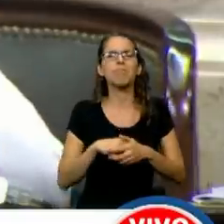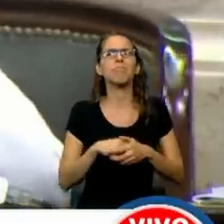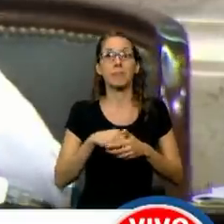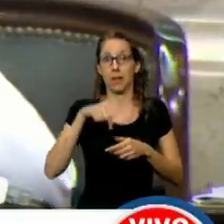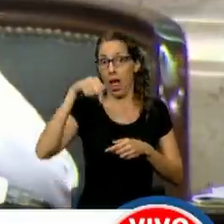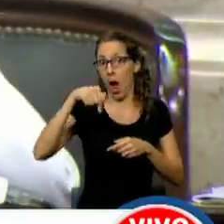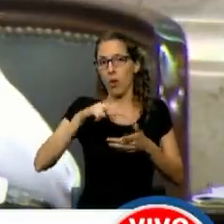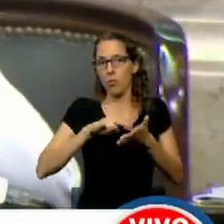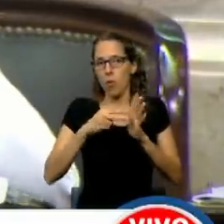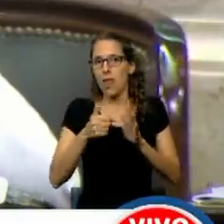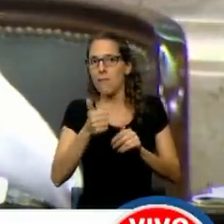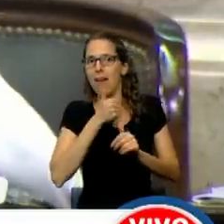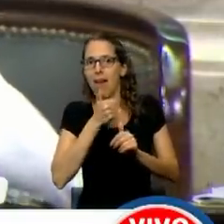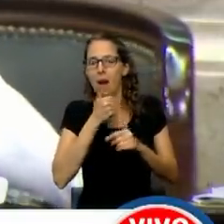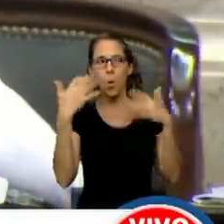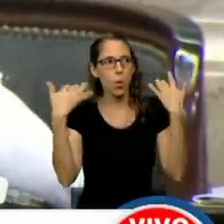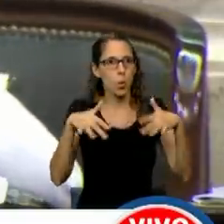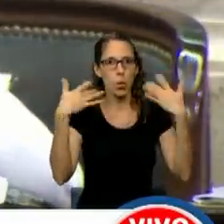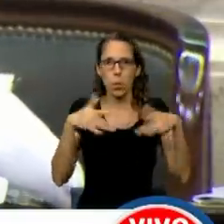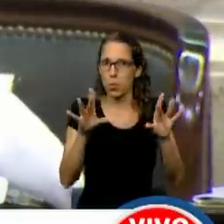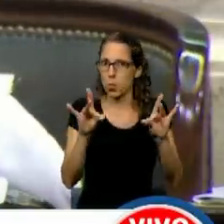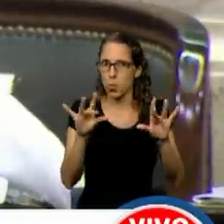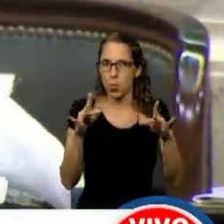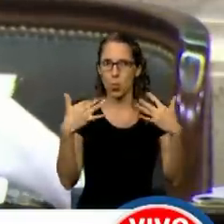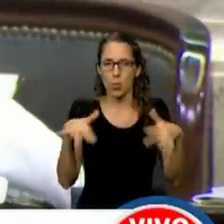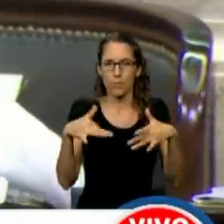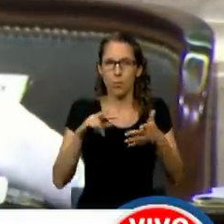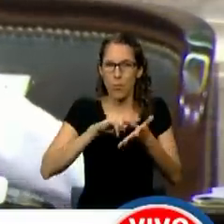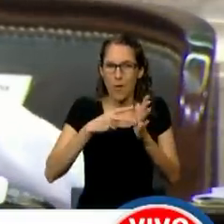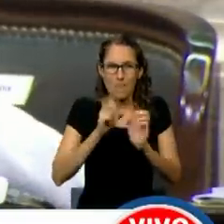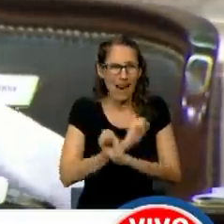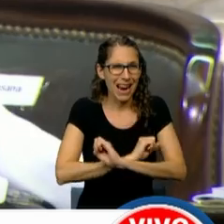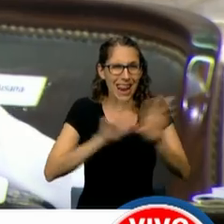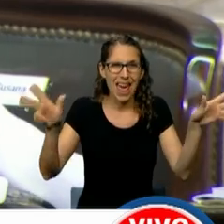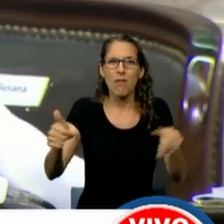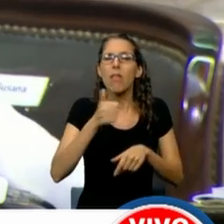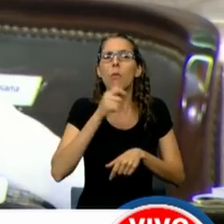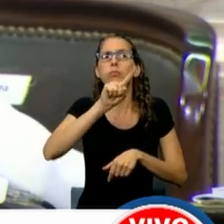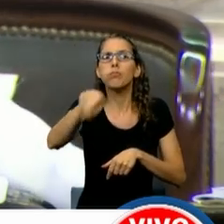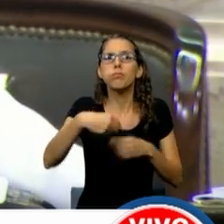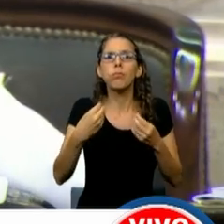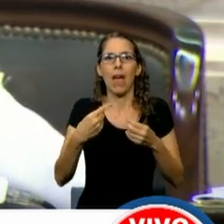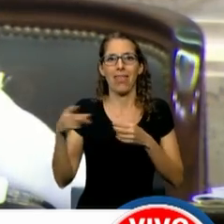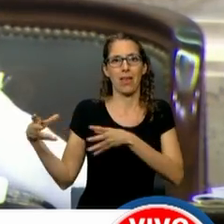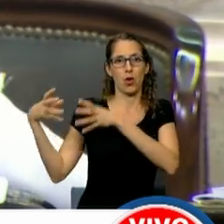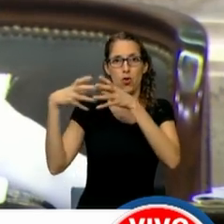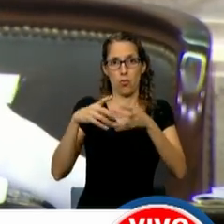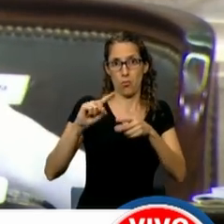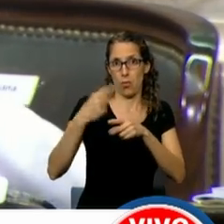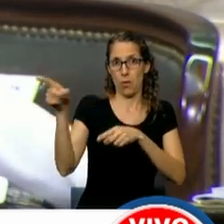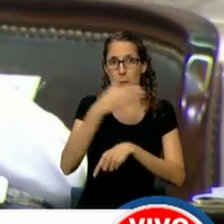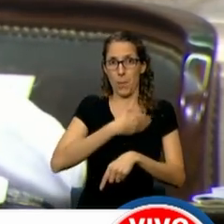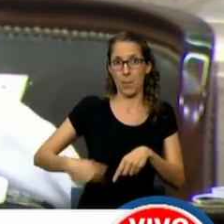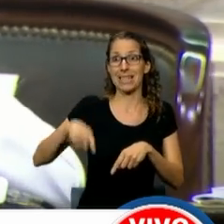una crisis hídrica muy importante crisis hídrica que llevó el presidente de mi bloque el diputado